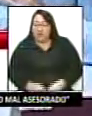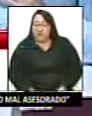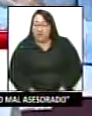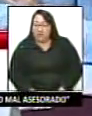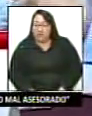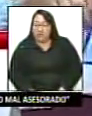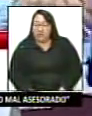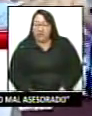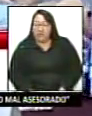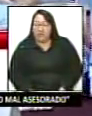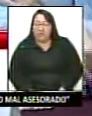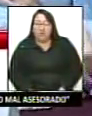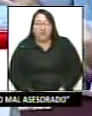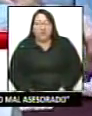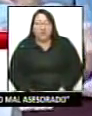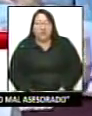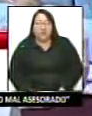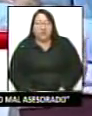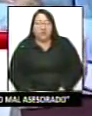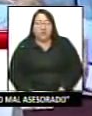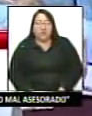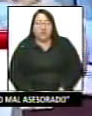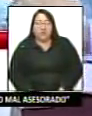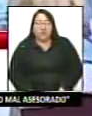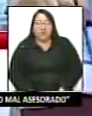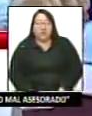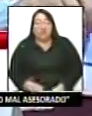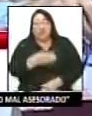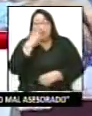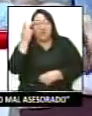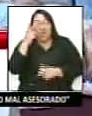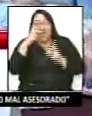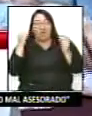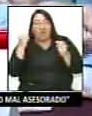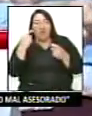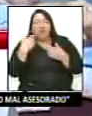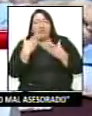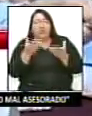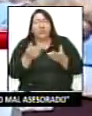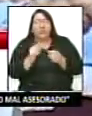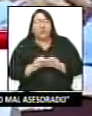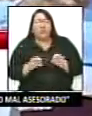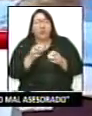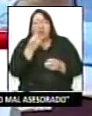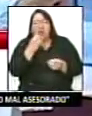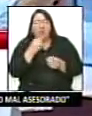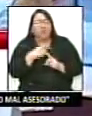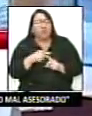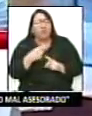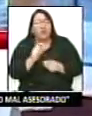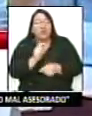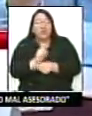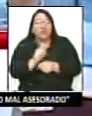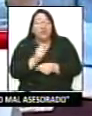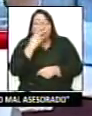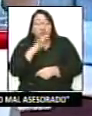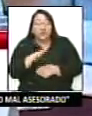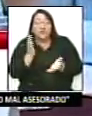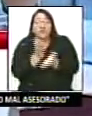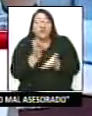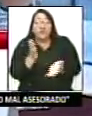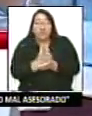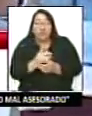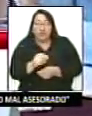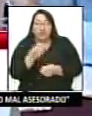que se ha mencionado muchas veces. Francia, Japón, países que se precian de una gran gastronomía, educan a sus niños desde el colegio